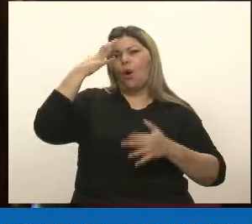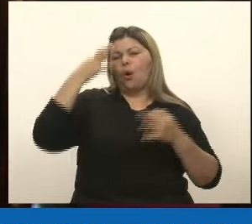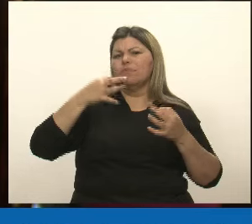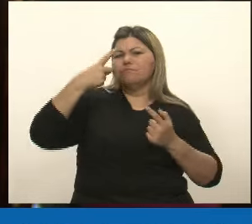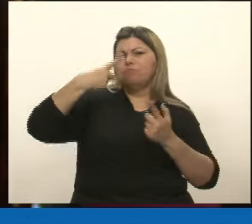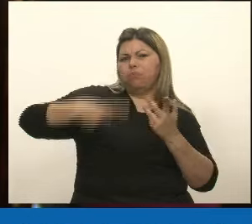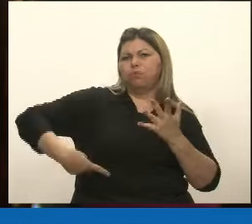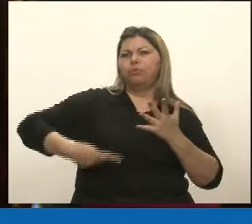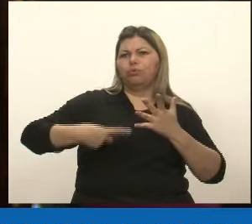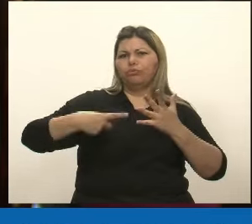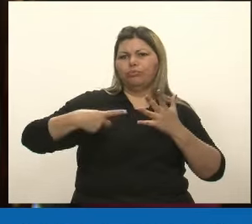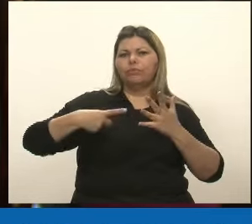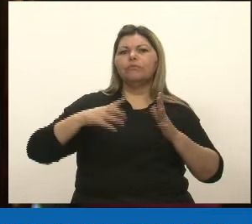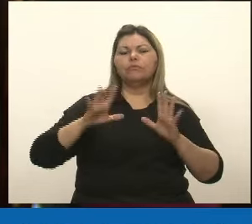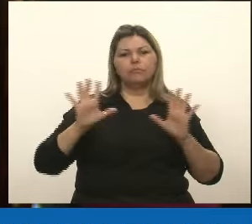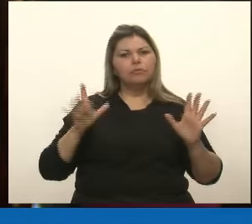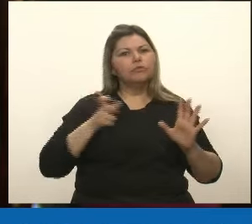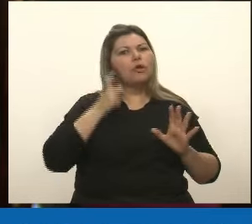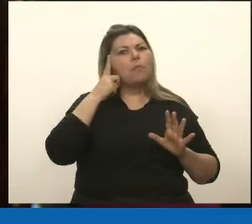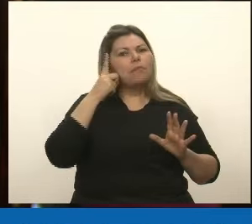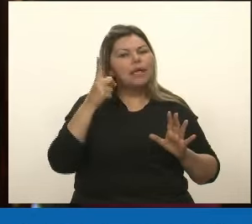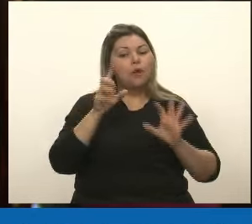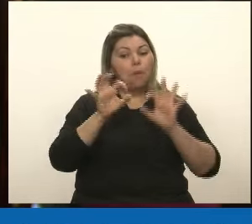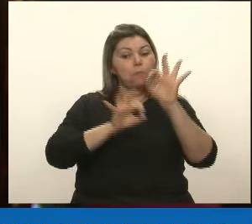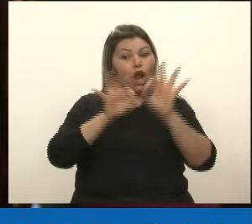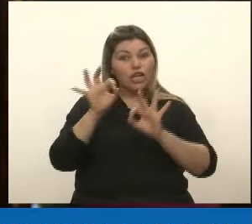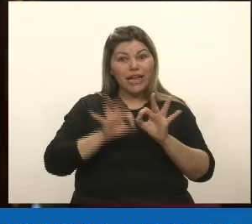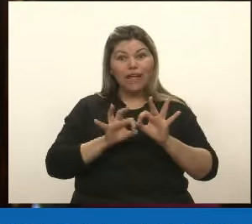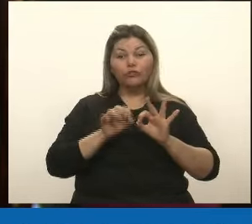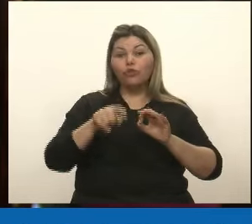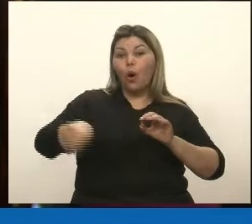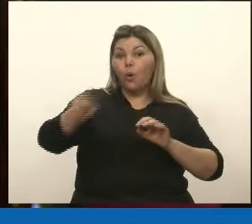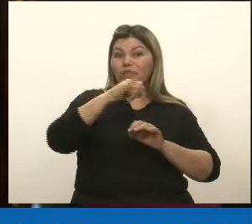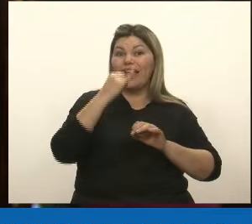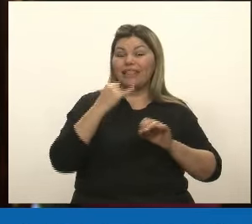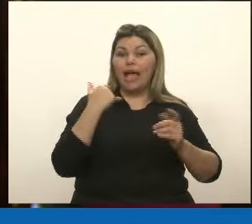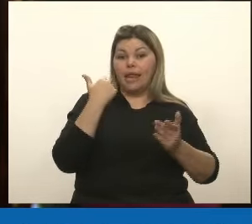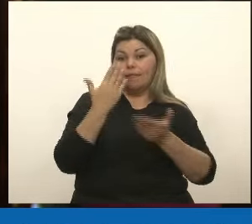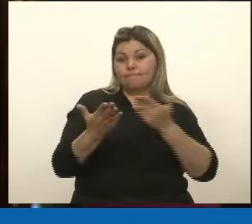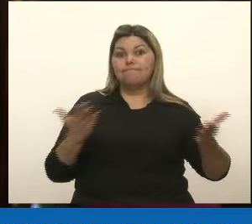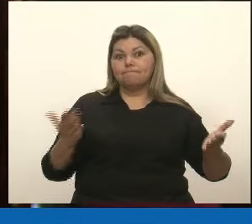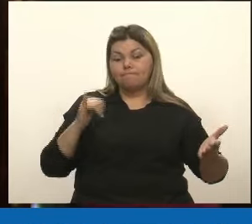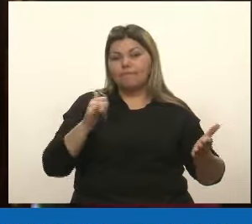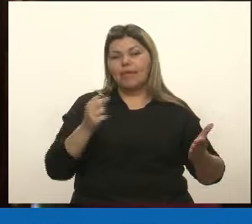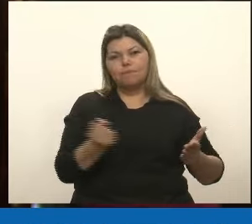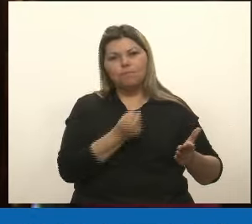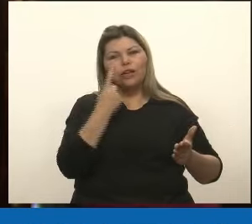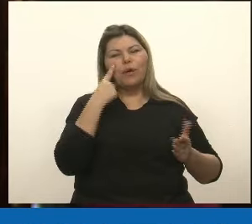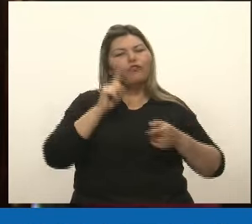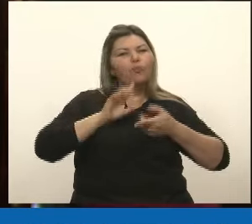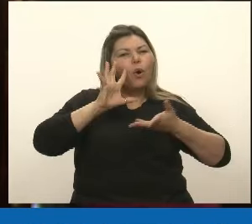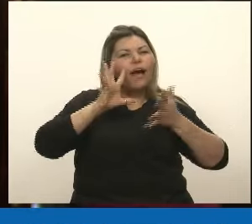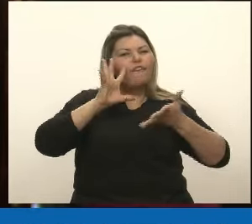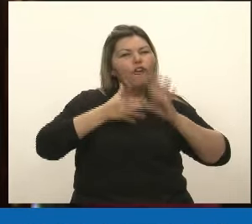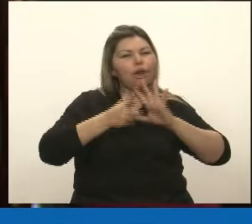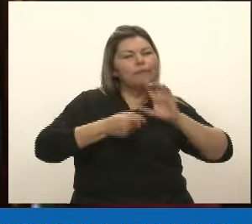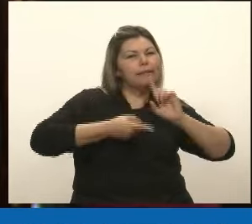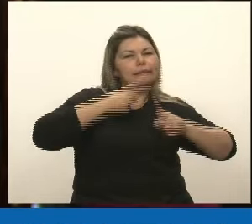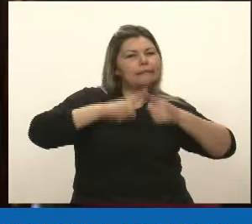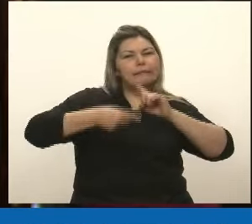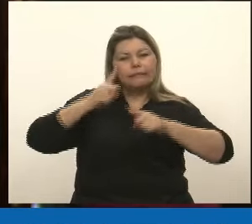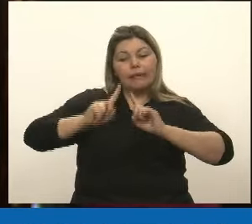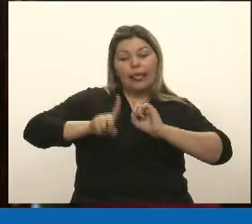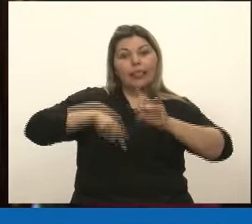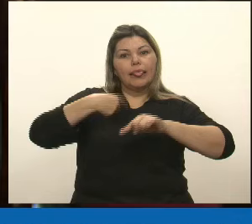yo creo que los proyectos que tienen cada uno de ustedes, me parece que es importante ver cómo se coordina y después la